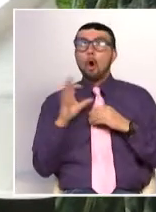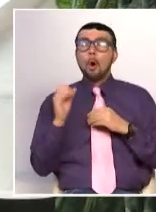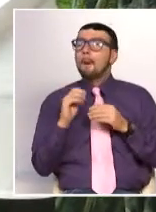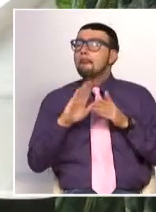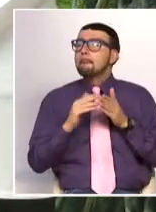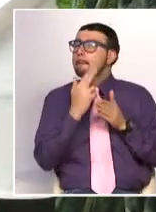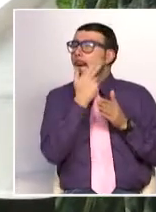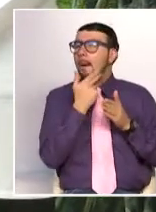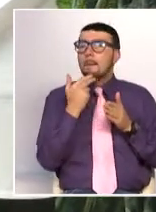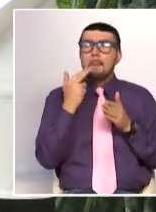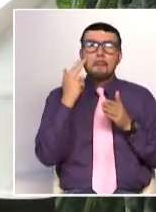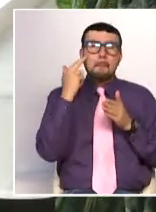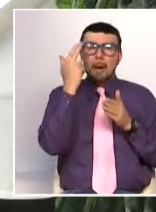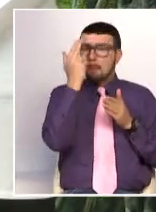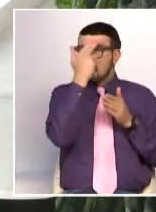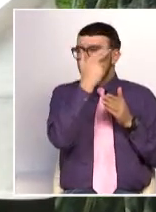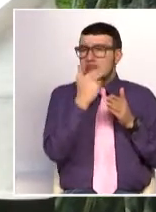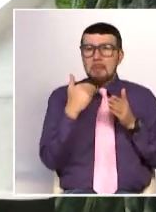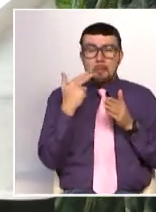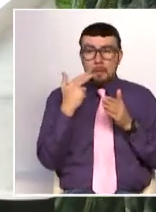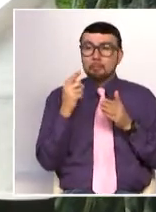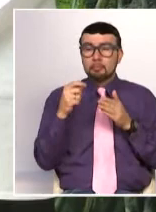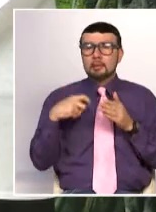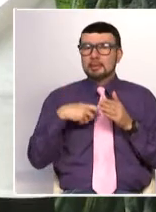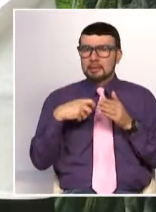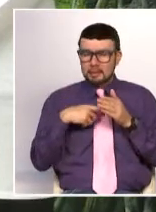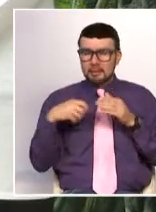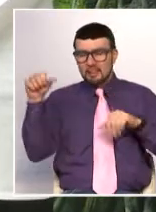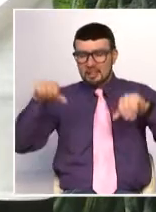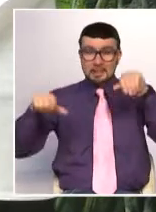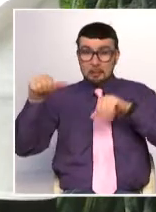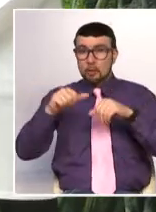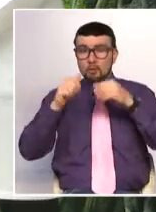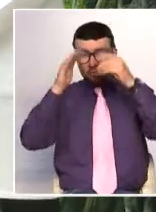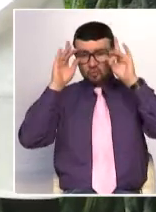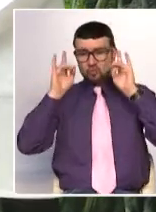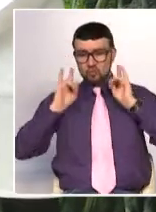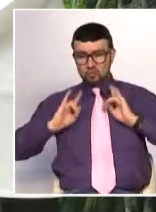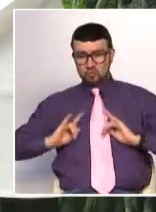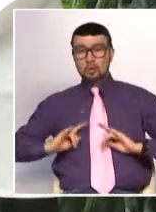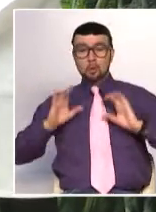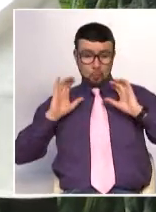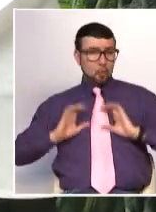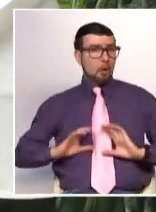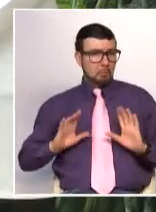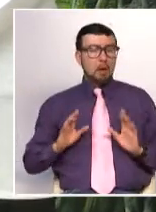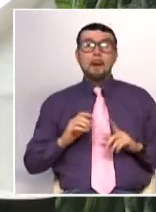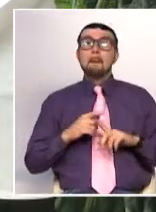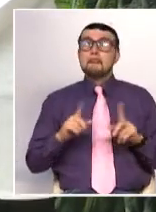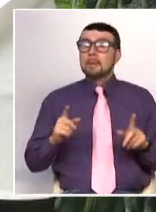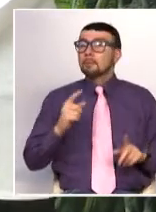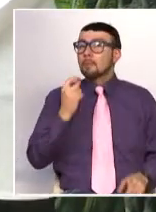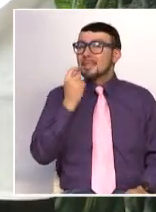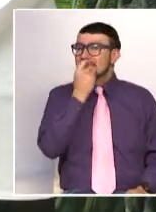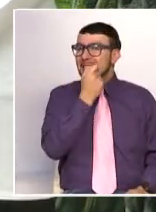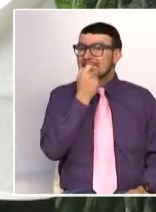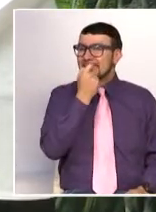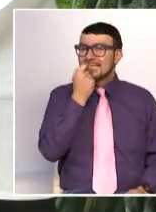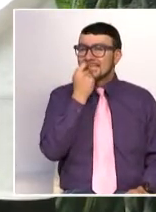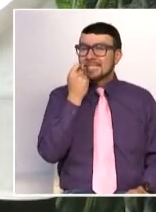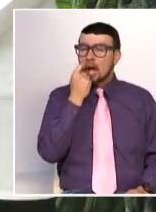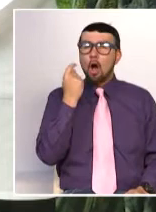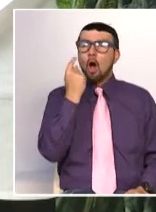algunos componentes químicos que contaminan al cuerpo pero en odontología específicamente todos